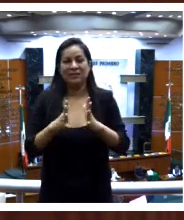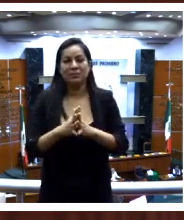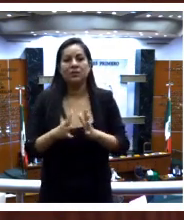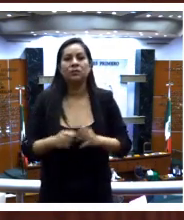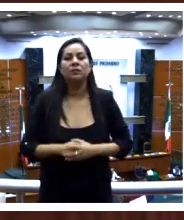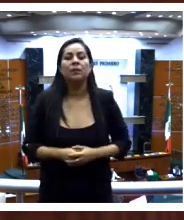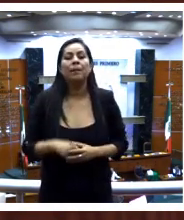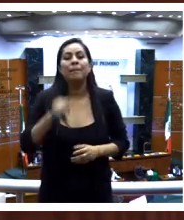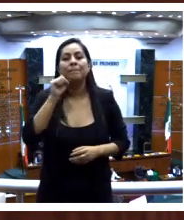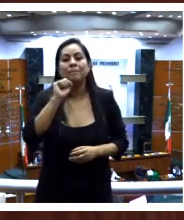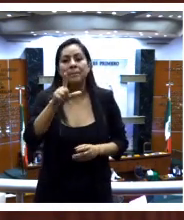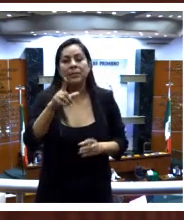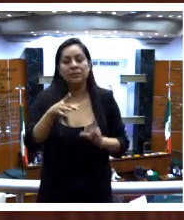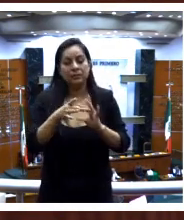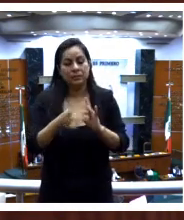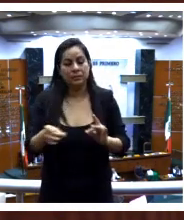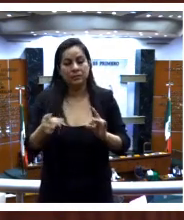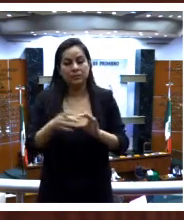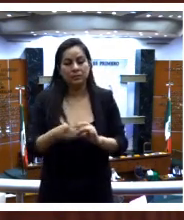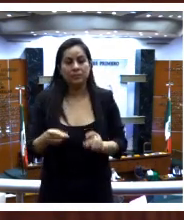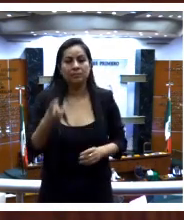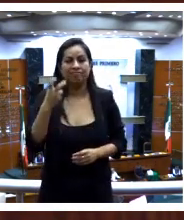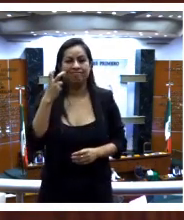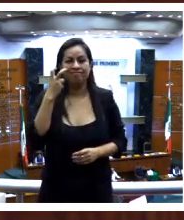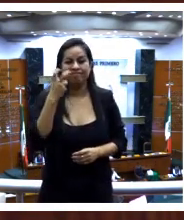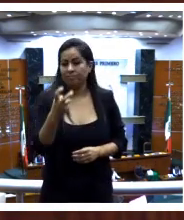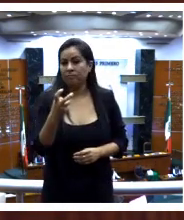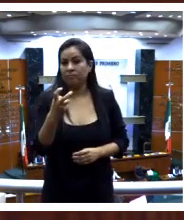señalar que precisamente